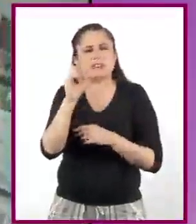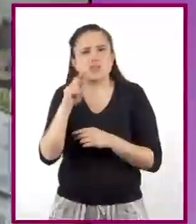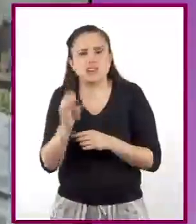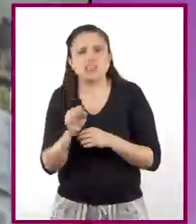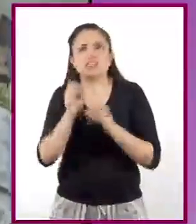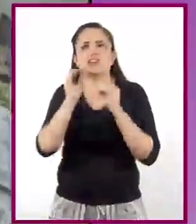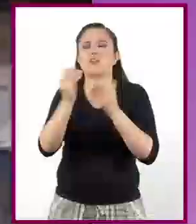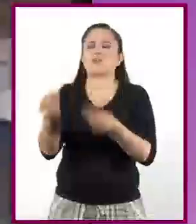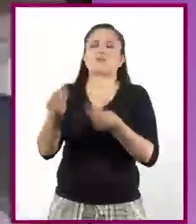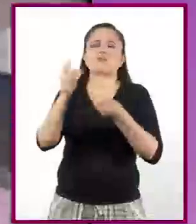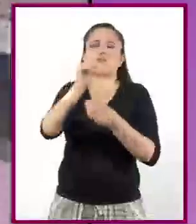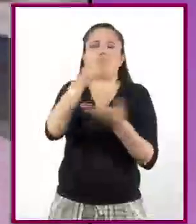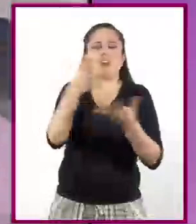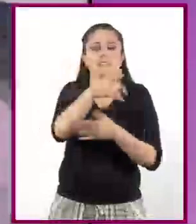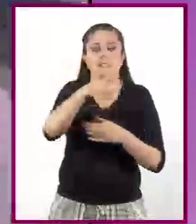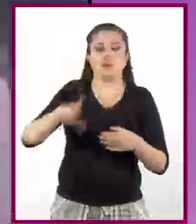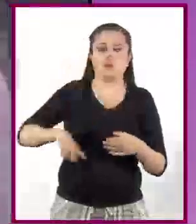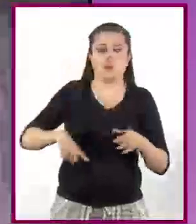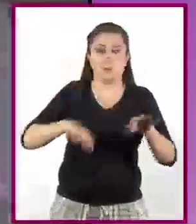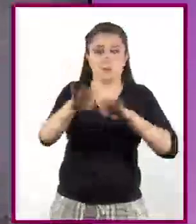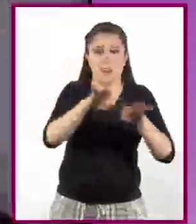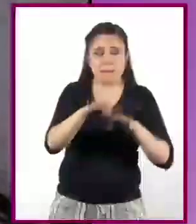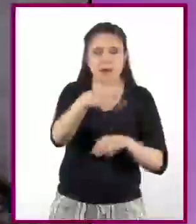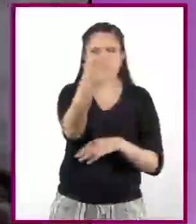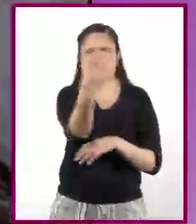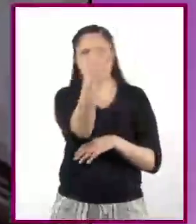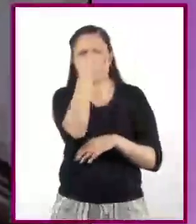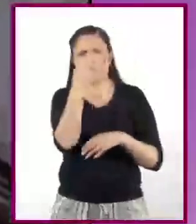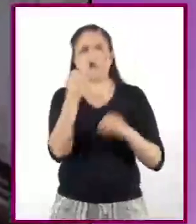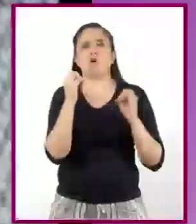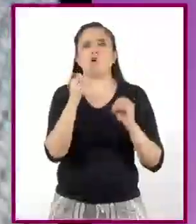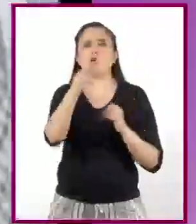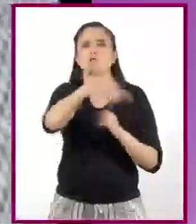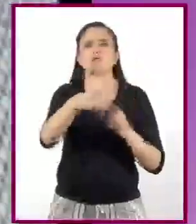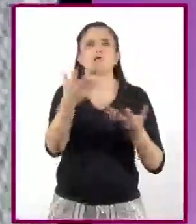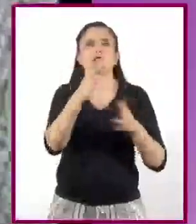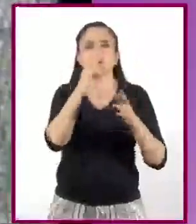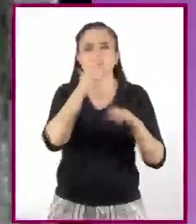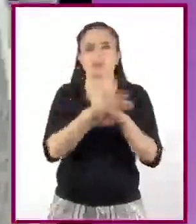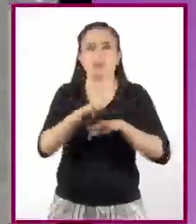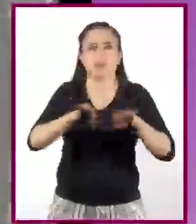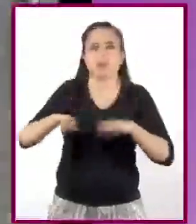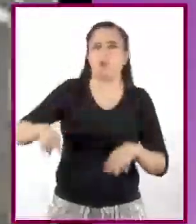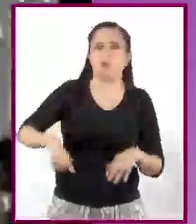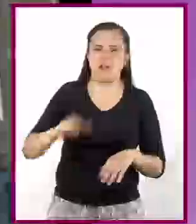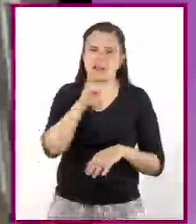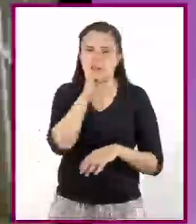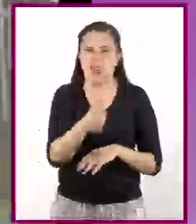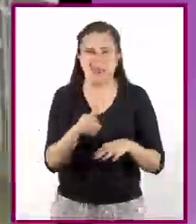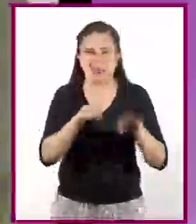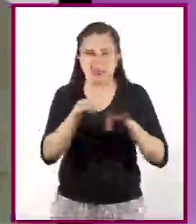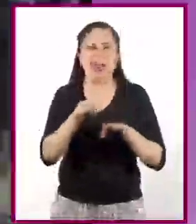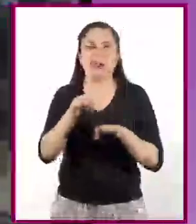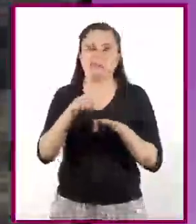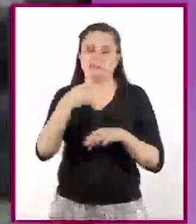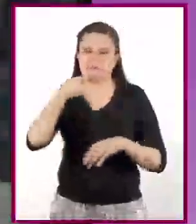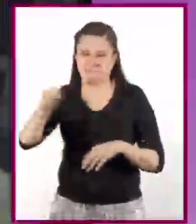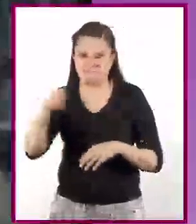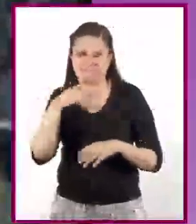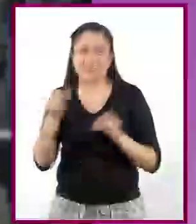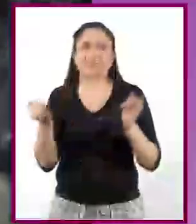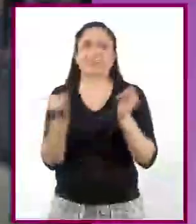algún servicio público o que éste se nos dé de manera inadecuada. Otras de las formas que también son, por